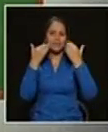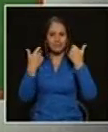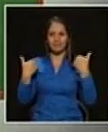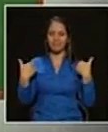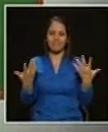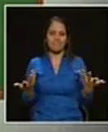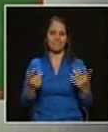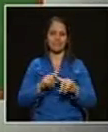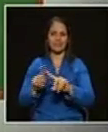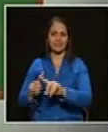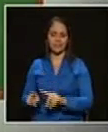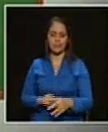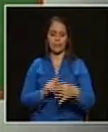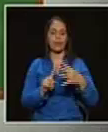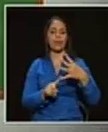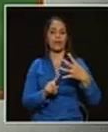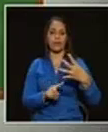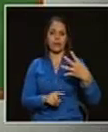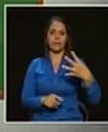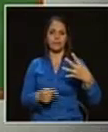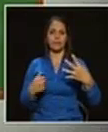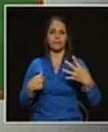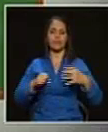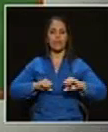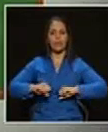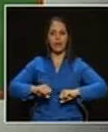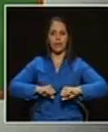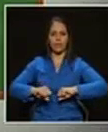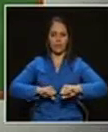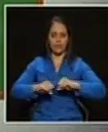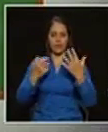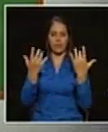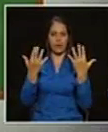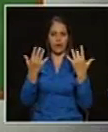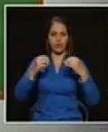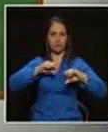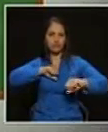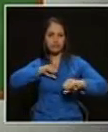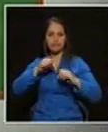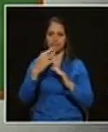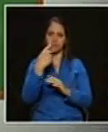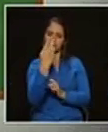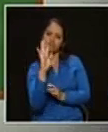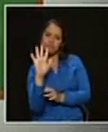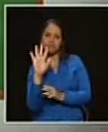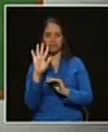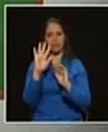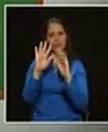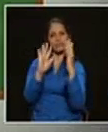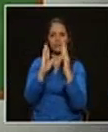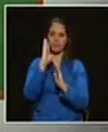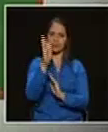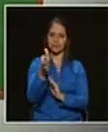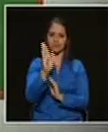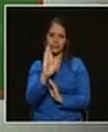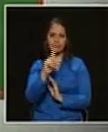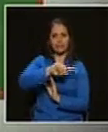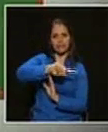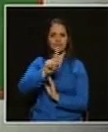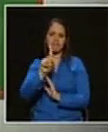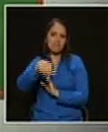hombro. 4. Movimiento. Movimiento de las manos al realizar un signo, giratorio, recto, vaivén o